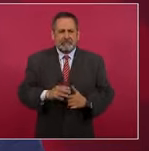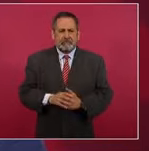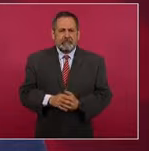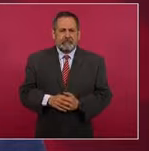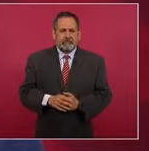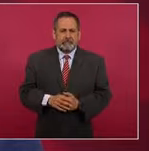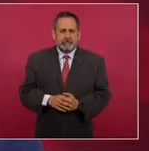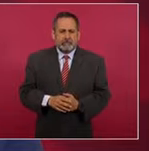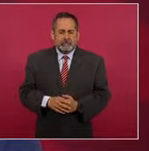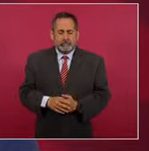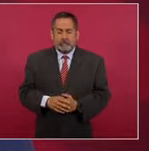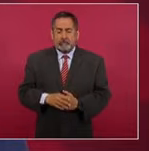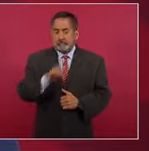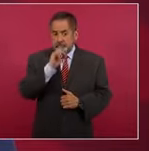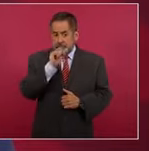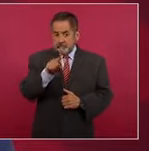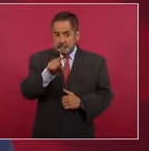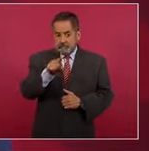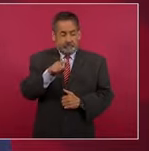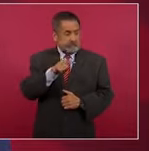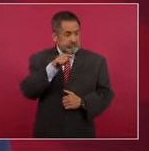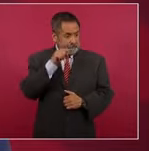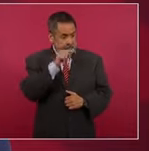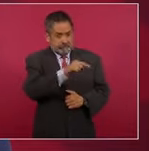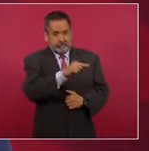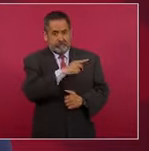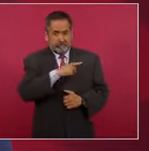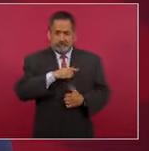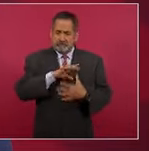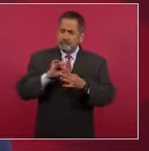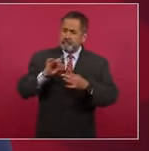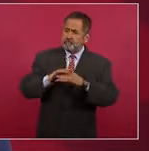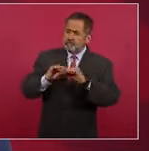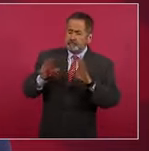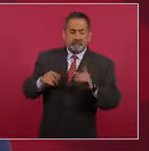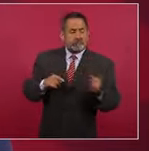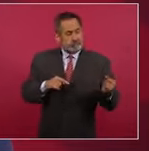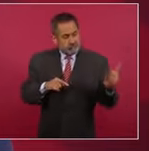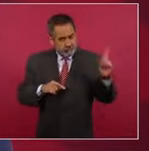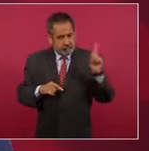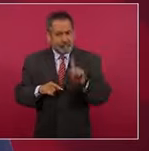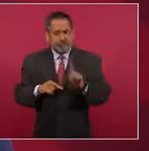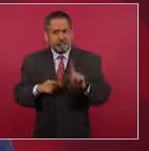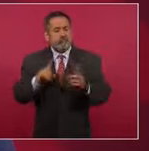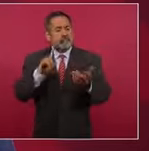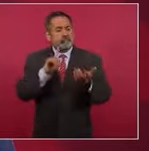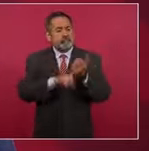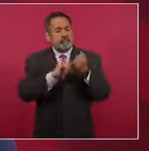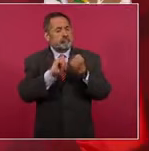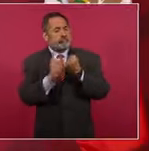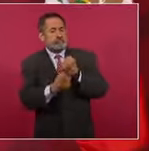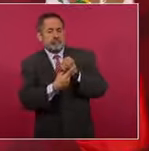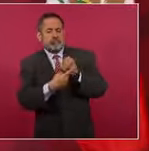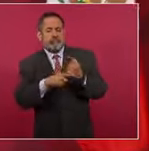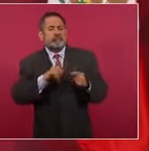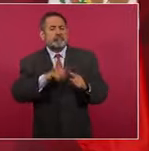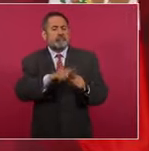Parte de además, que debería de explicar Claudio X González quiénes lo están